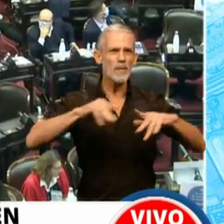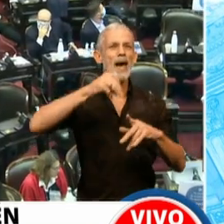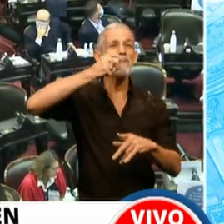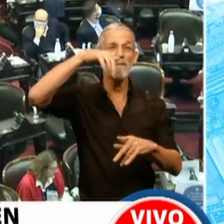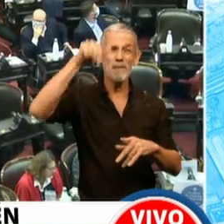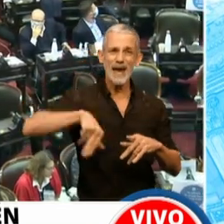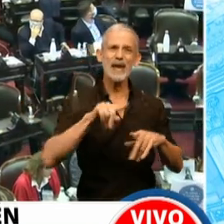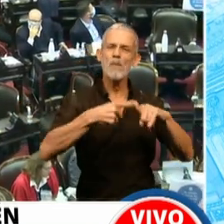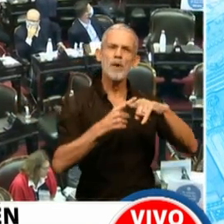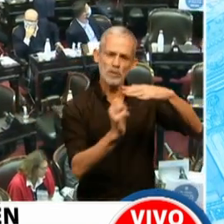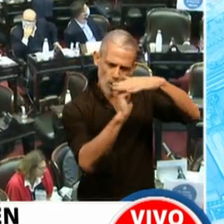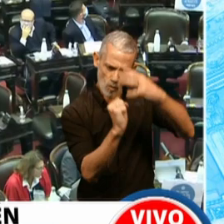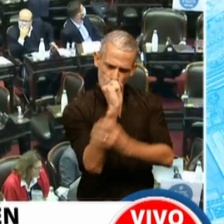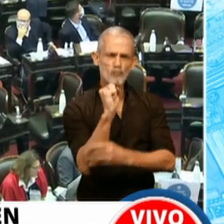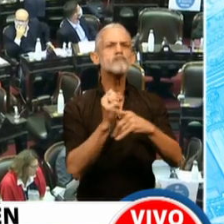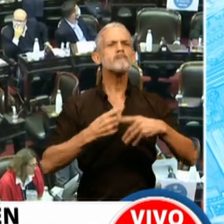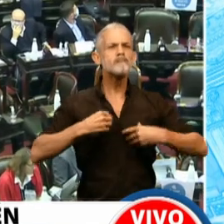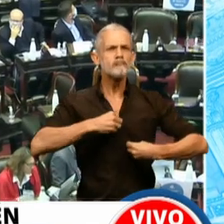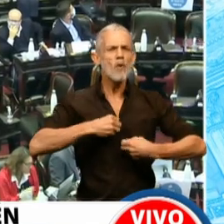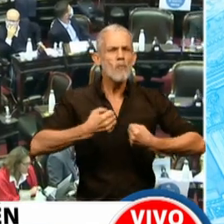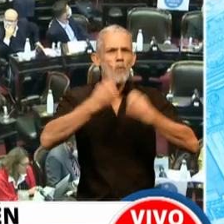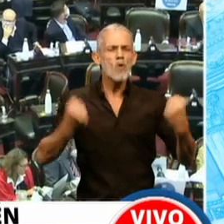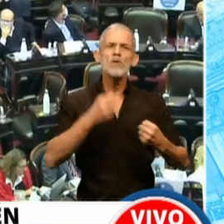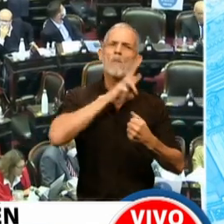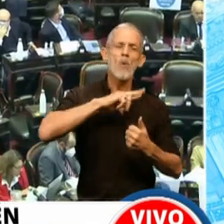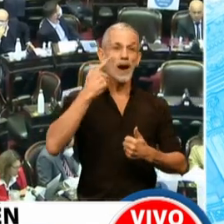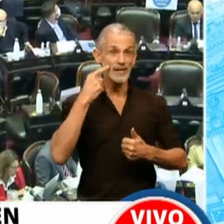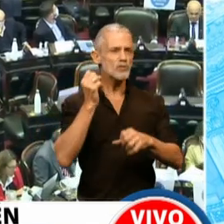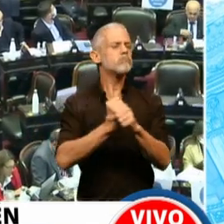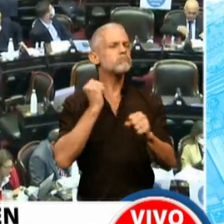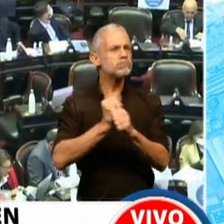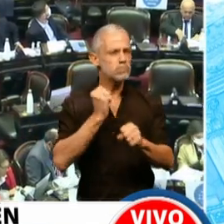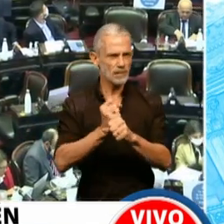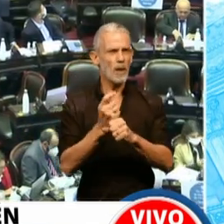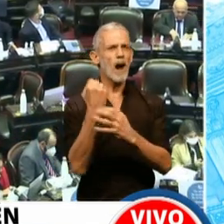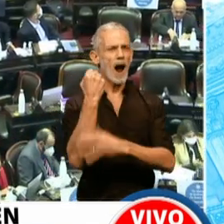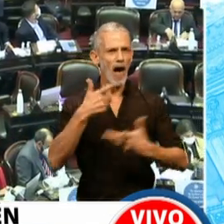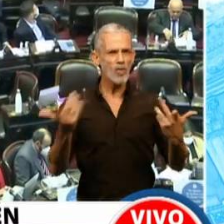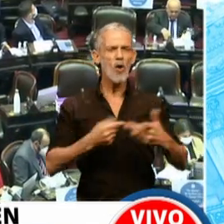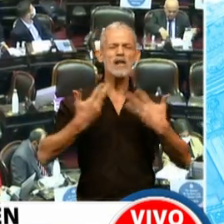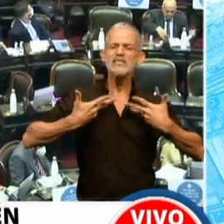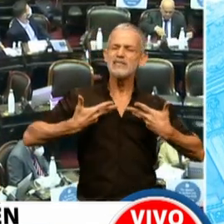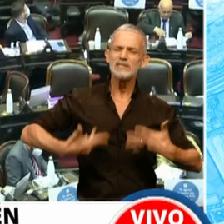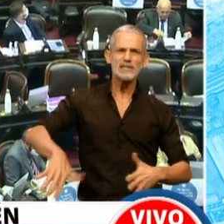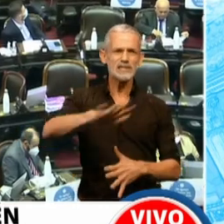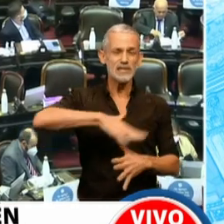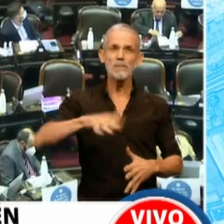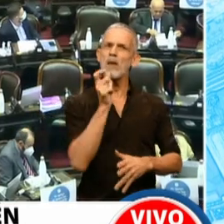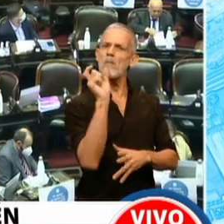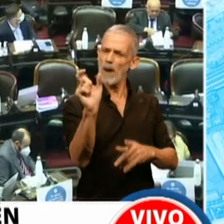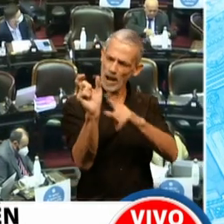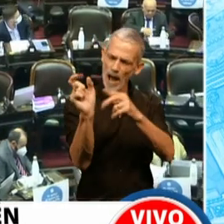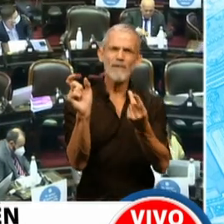están hechos de la dedicación incansable de mujeres y hombres trabajadores es palabra